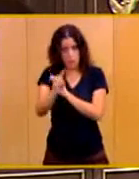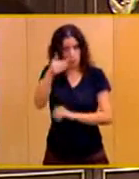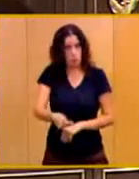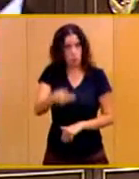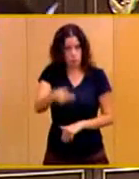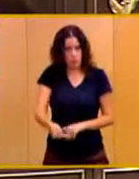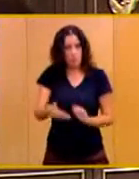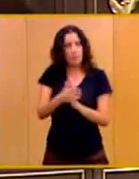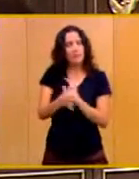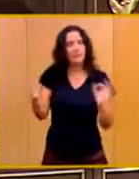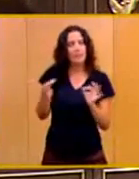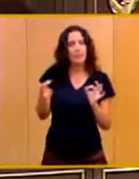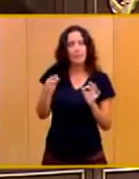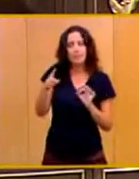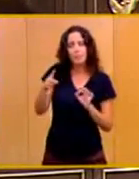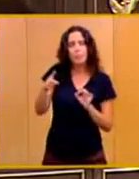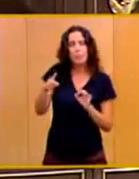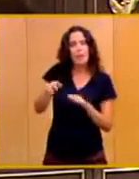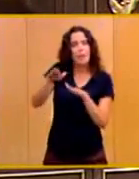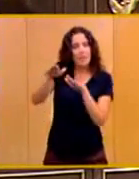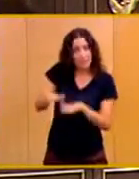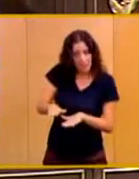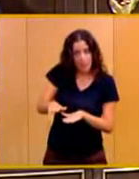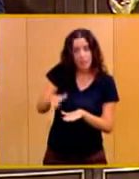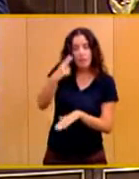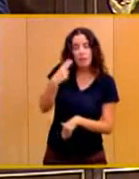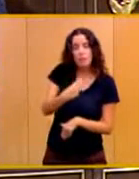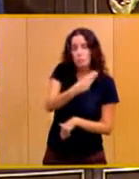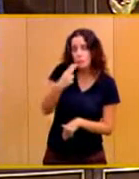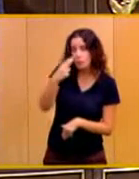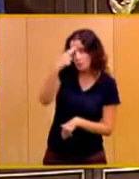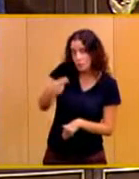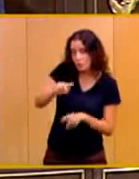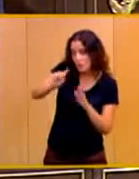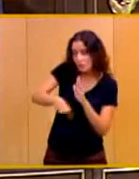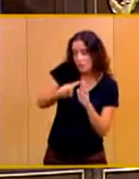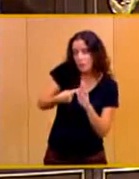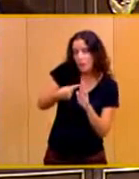su escasa lealtad a los compromisos que firma.